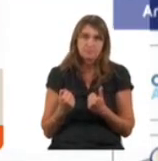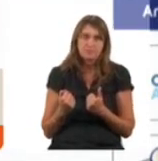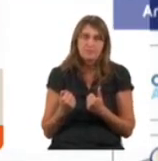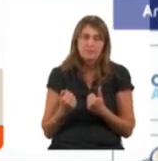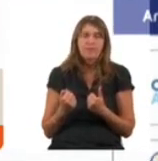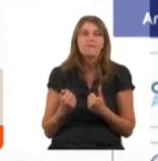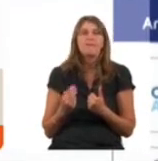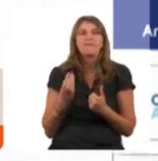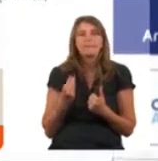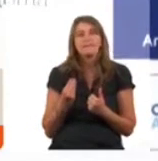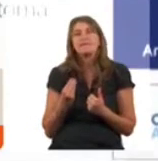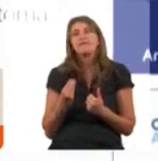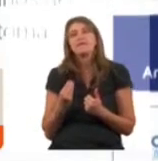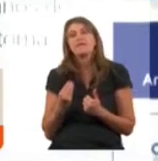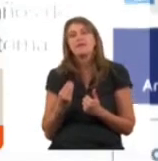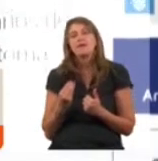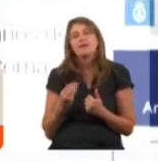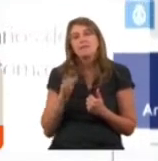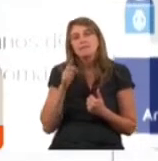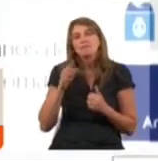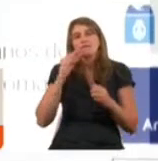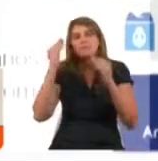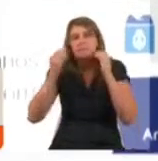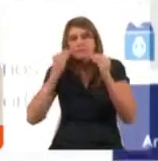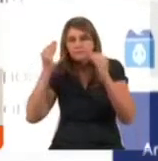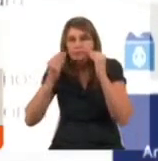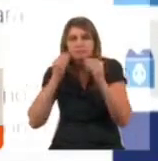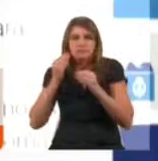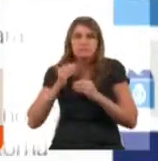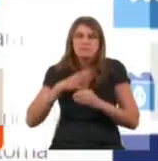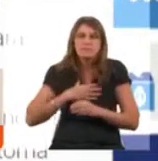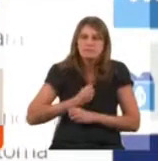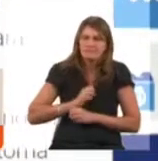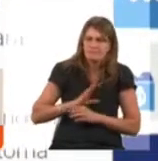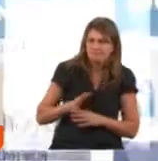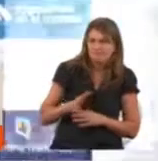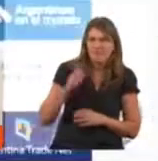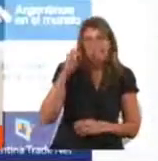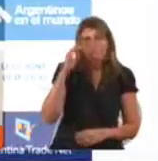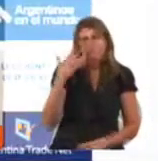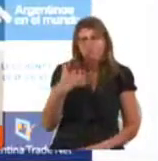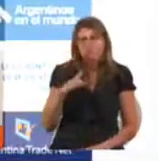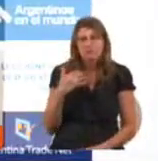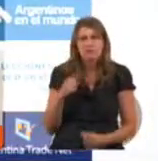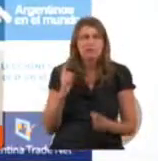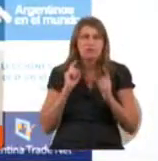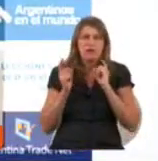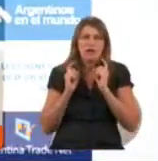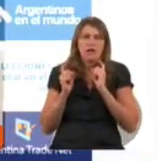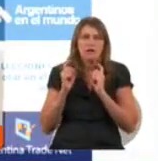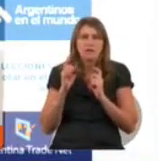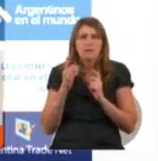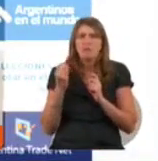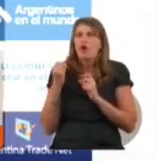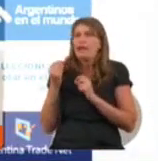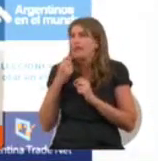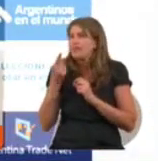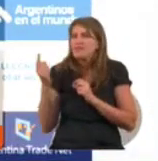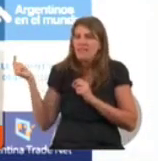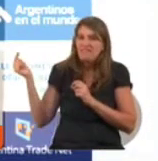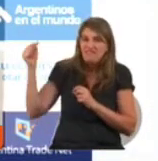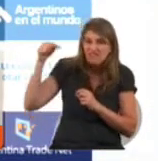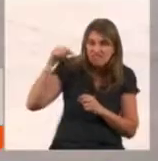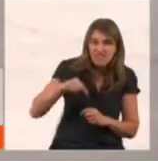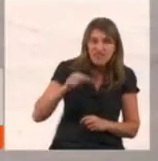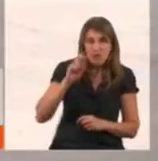claras genera preocupación, malestar y dolor de cabeza en las personas que decidieron ingresar a Uruguay